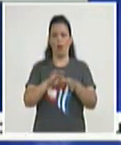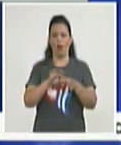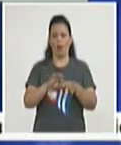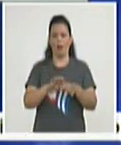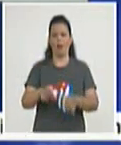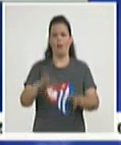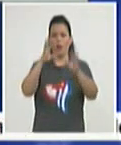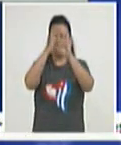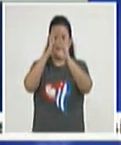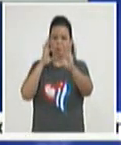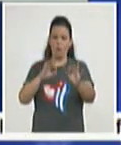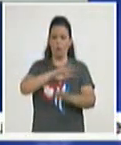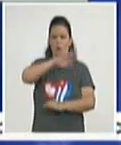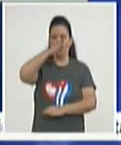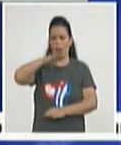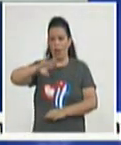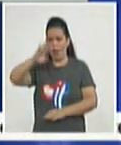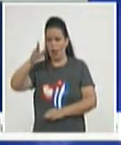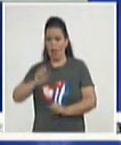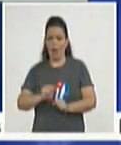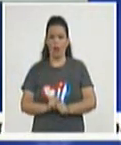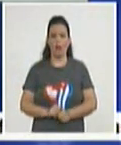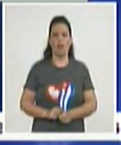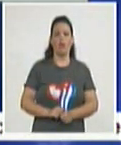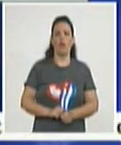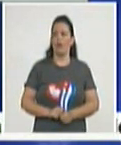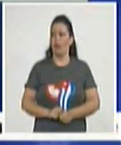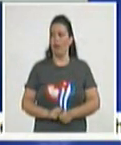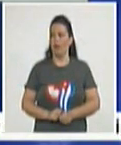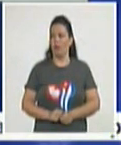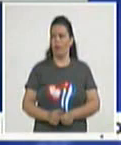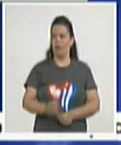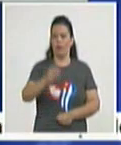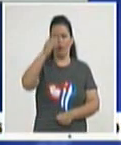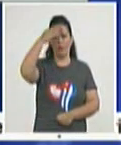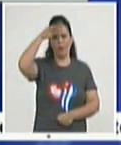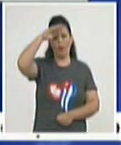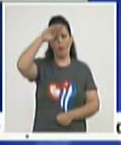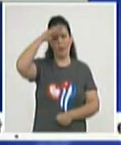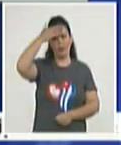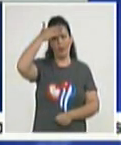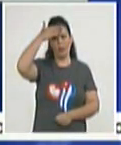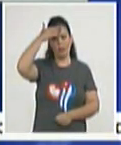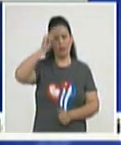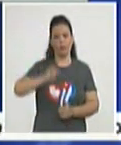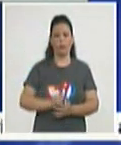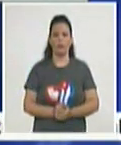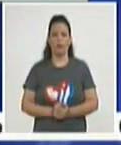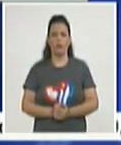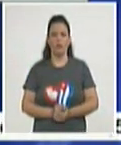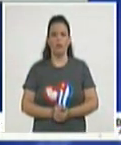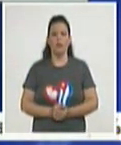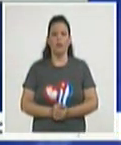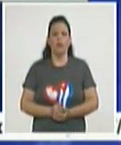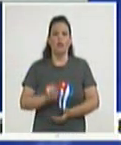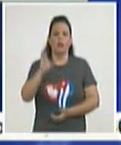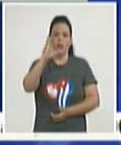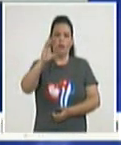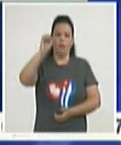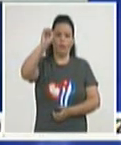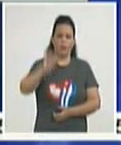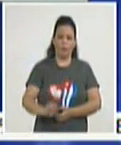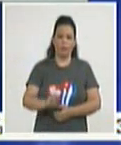el municipio de Sandino, el municipio de Minas de Matahambre, Consolación del Sur, Santa Cruz del